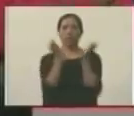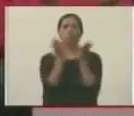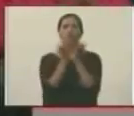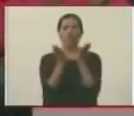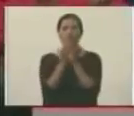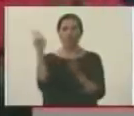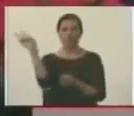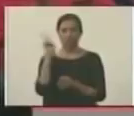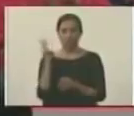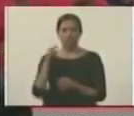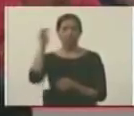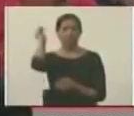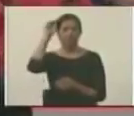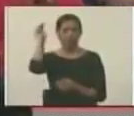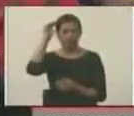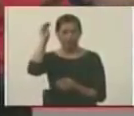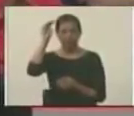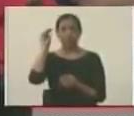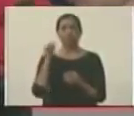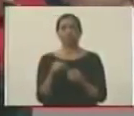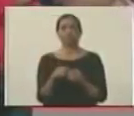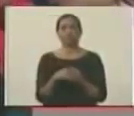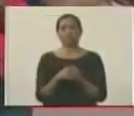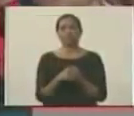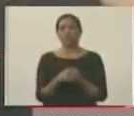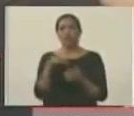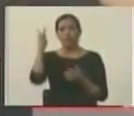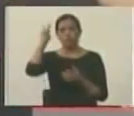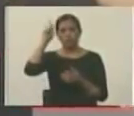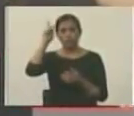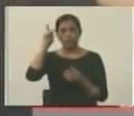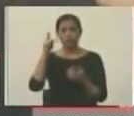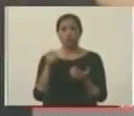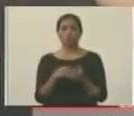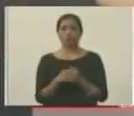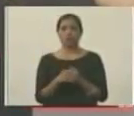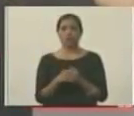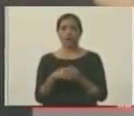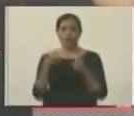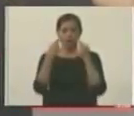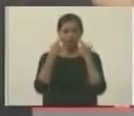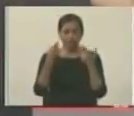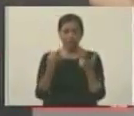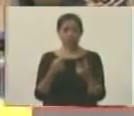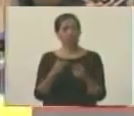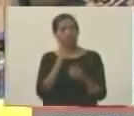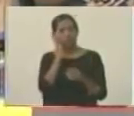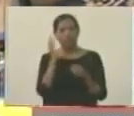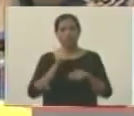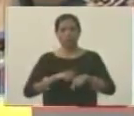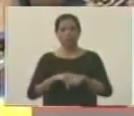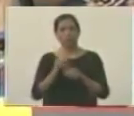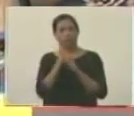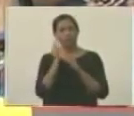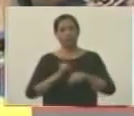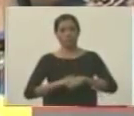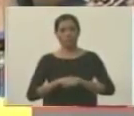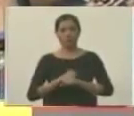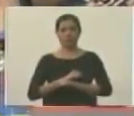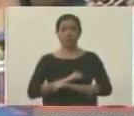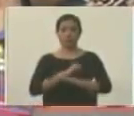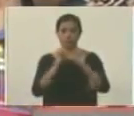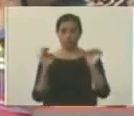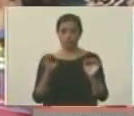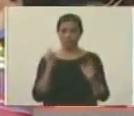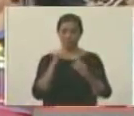a los maestros, a los profesores, a los que estén despiertos hasta ahora porque se acuestan temprano. Gracias, gracias, enorme gracias de mi